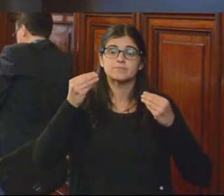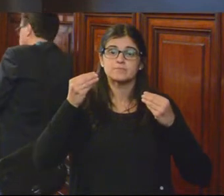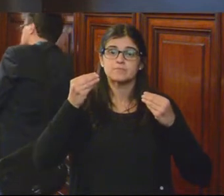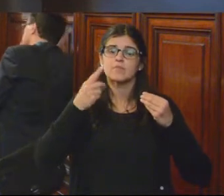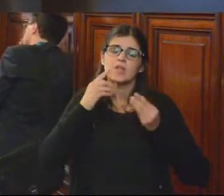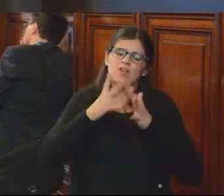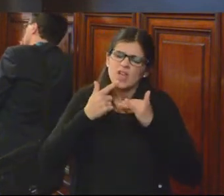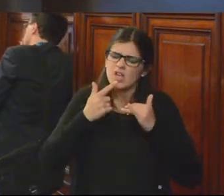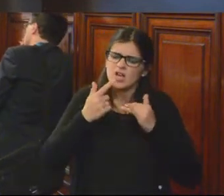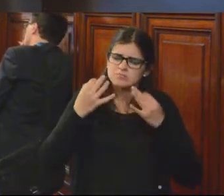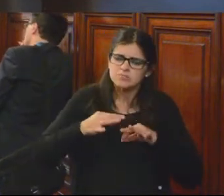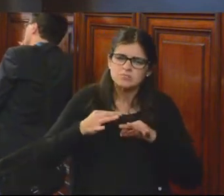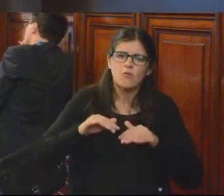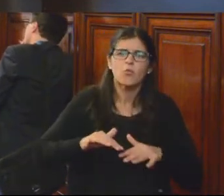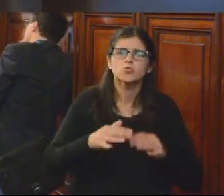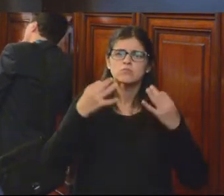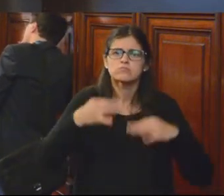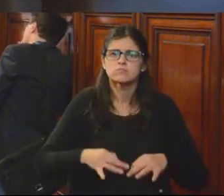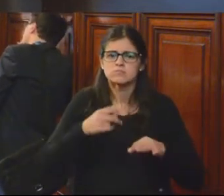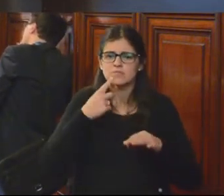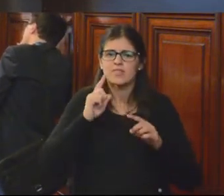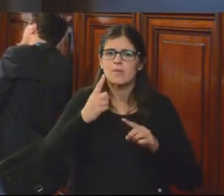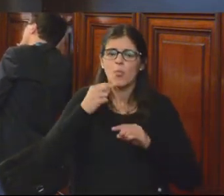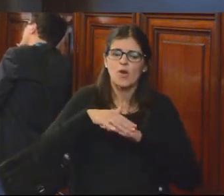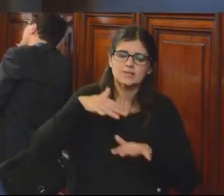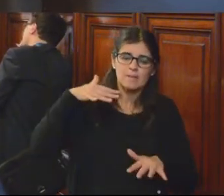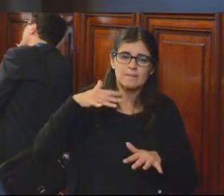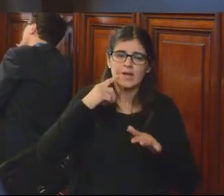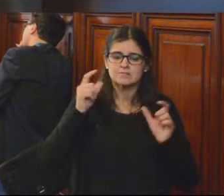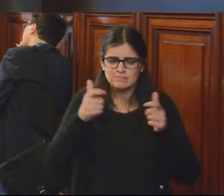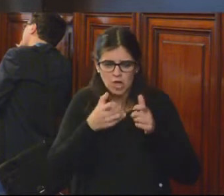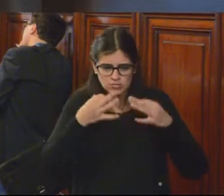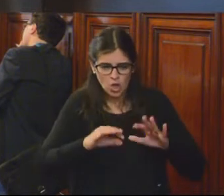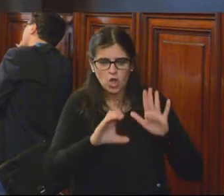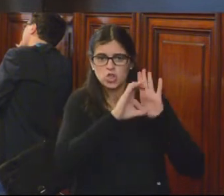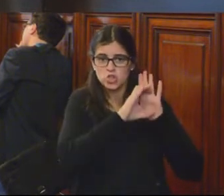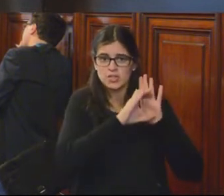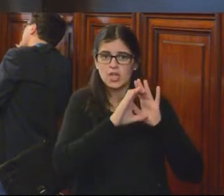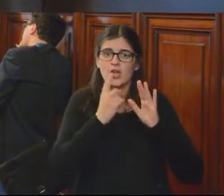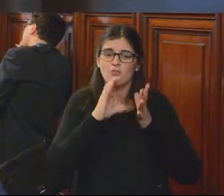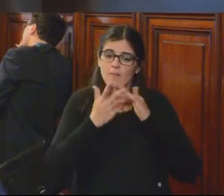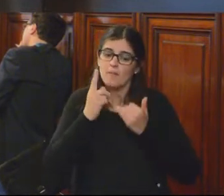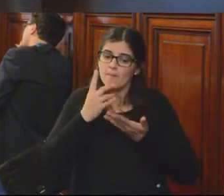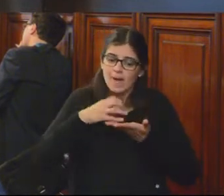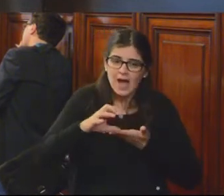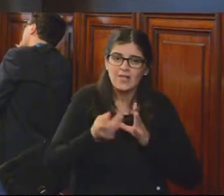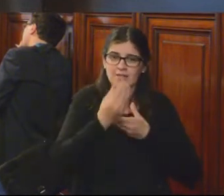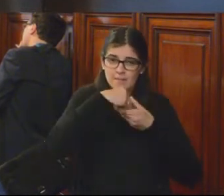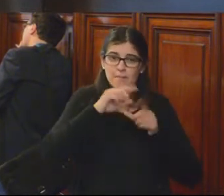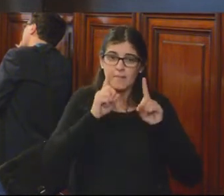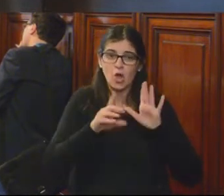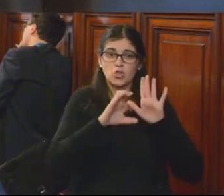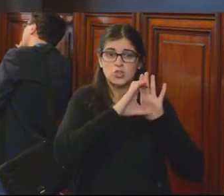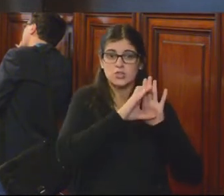las funciones que ha asumido la Asamblea Nacional Constituyente. Una Asamblea Nacional Constituyente, por división y en la misma Constitución, es para